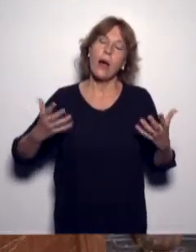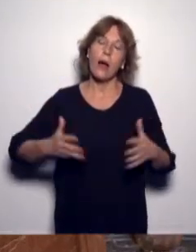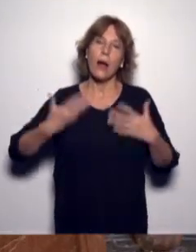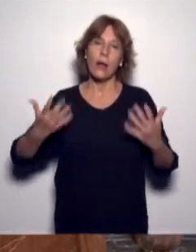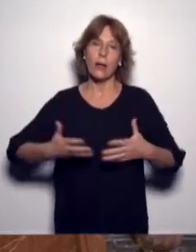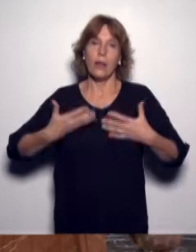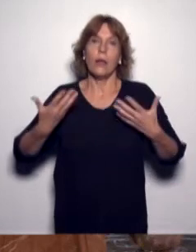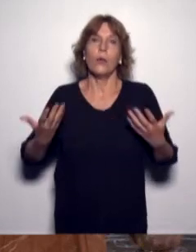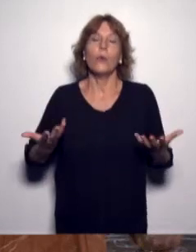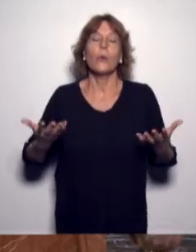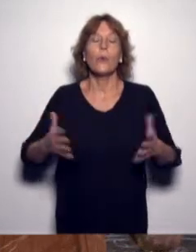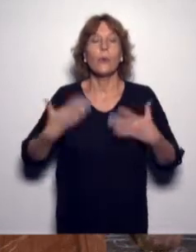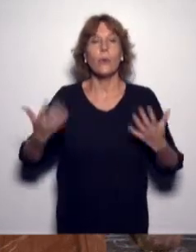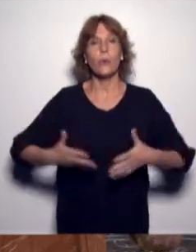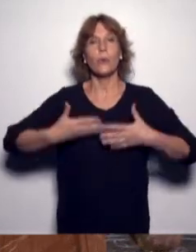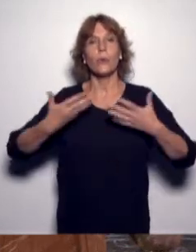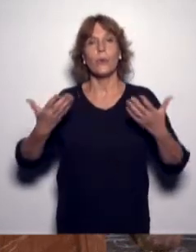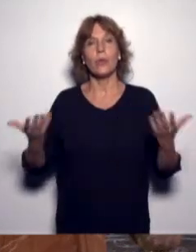aleluya,